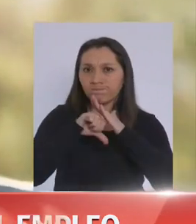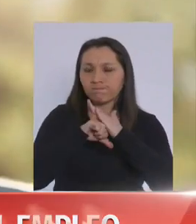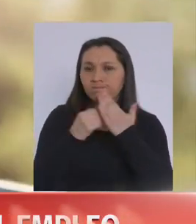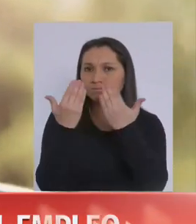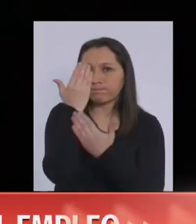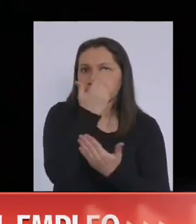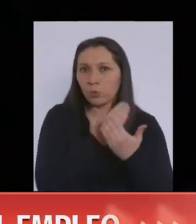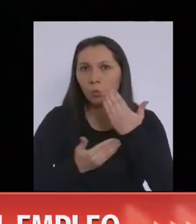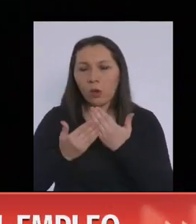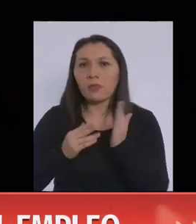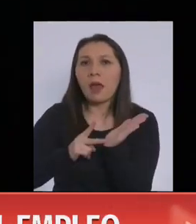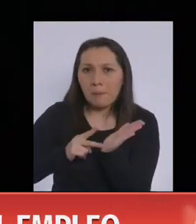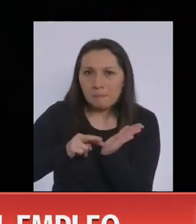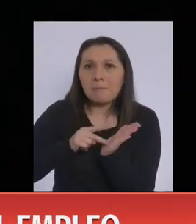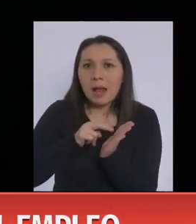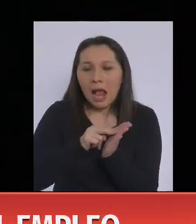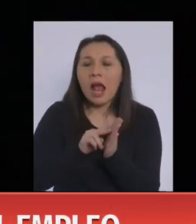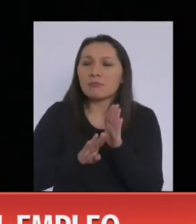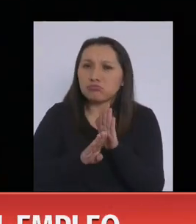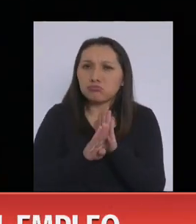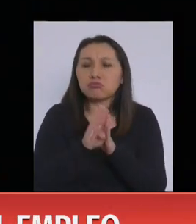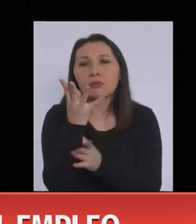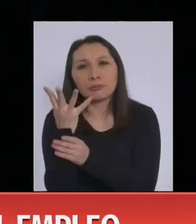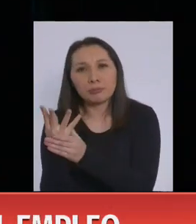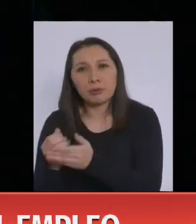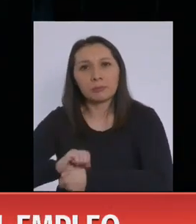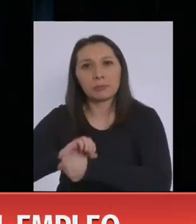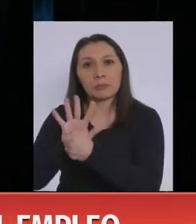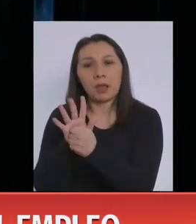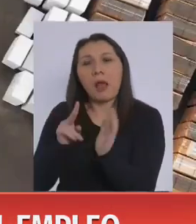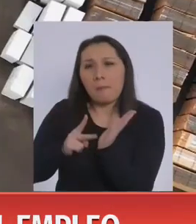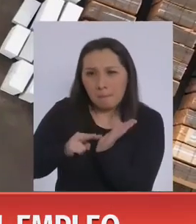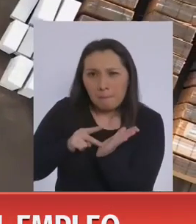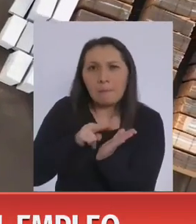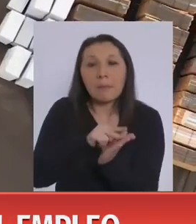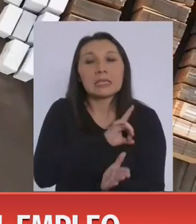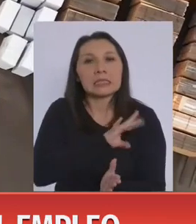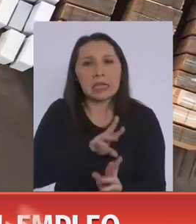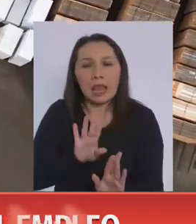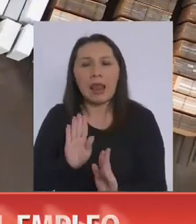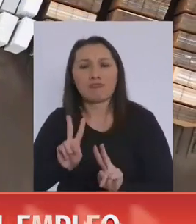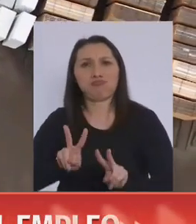de chilenos, de acuerdo al anuncio que ha hecho el presidente Sebastián Piñera. Los empleadores van a tener que inscribirse en